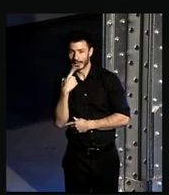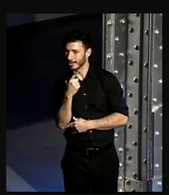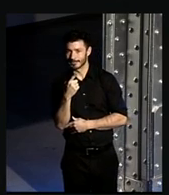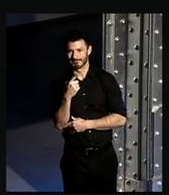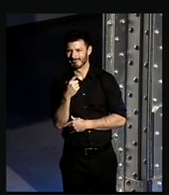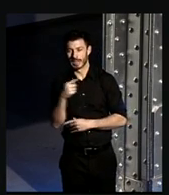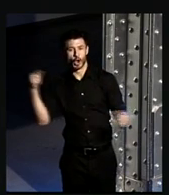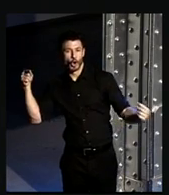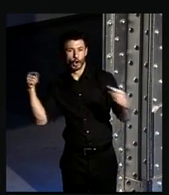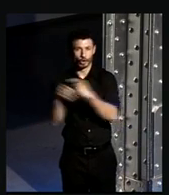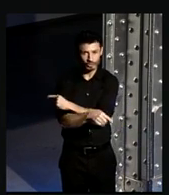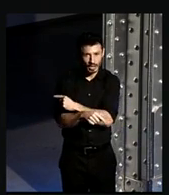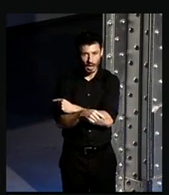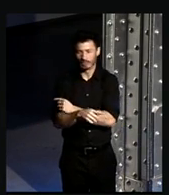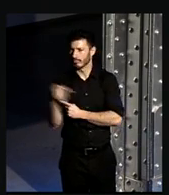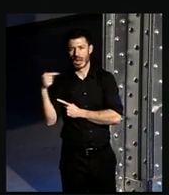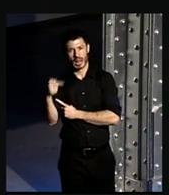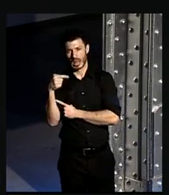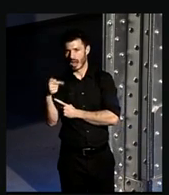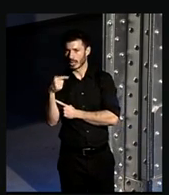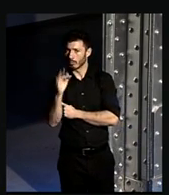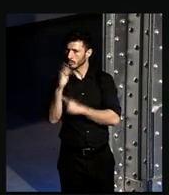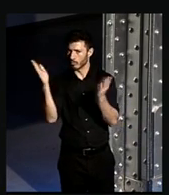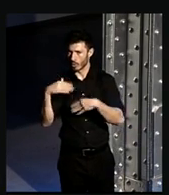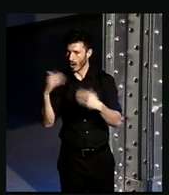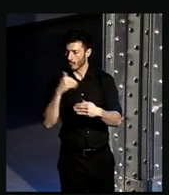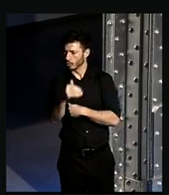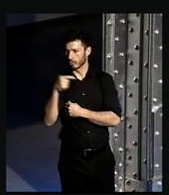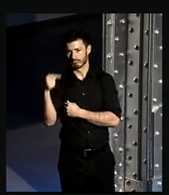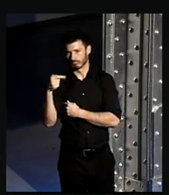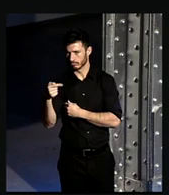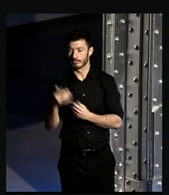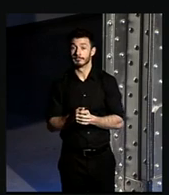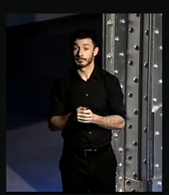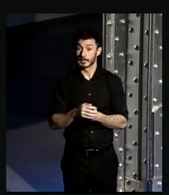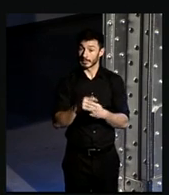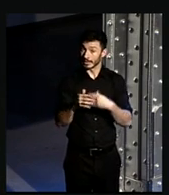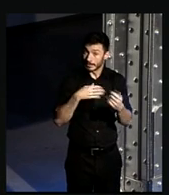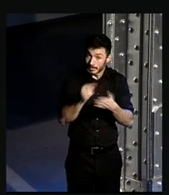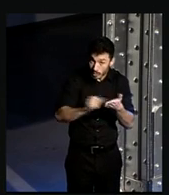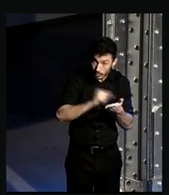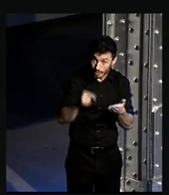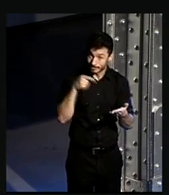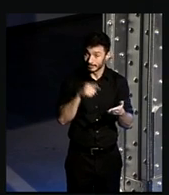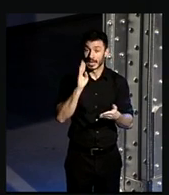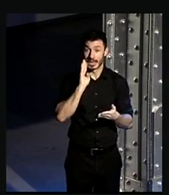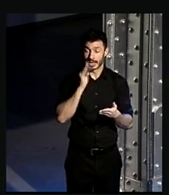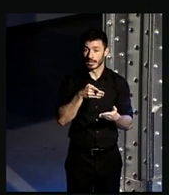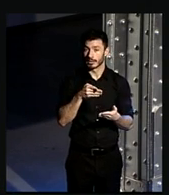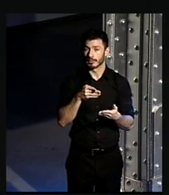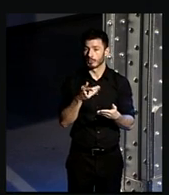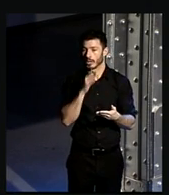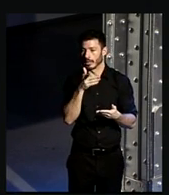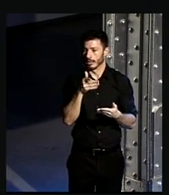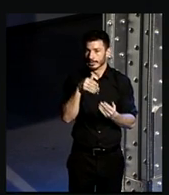más negativo o menos optimista sobre el futuro. Este manuscrito se convirtió, porque era un manuscrito